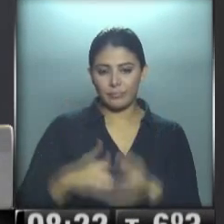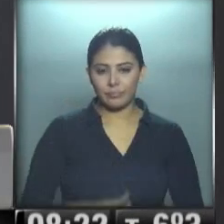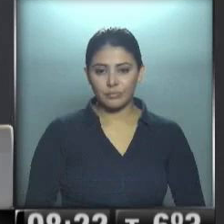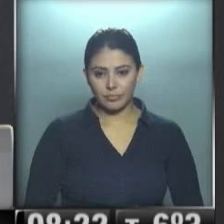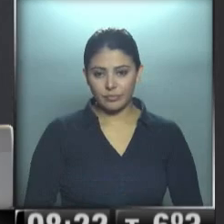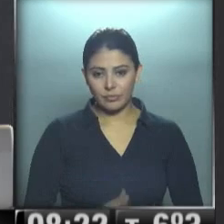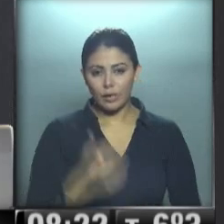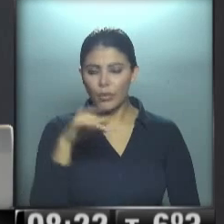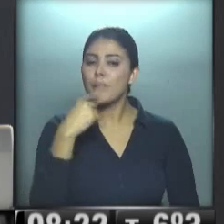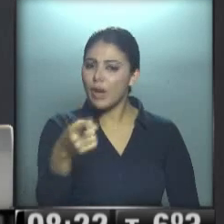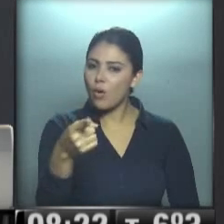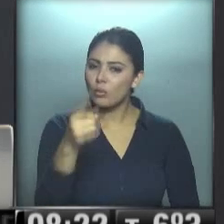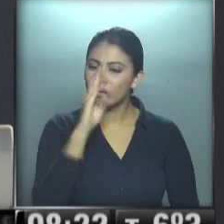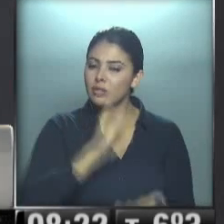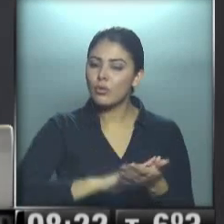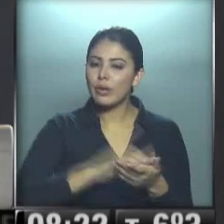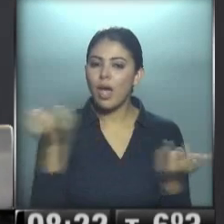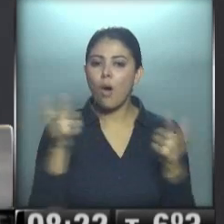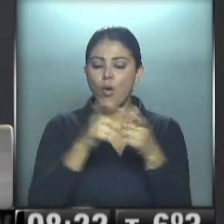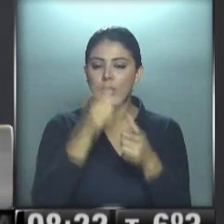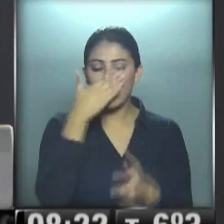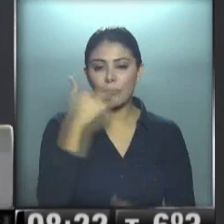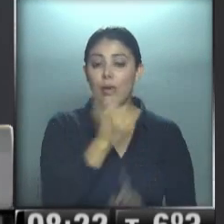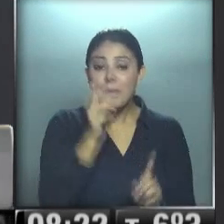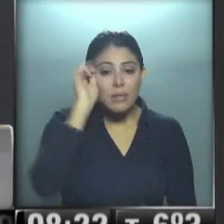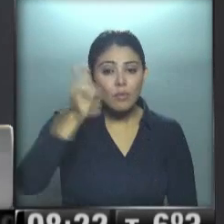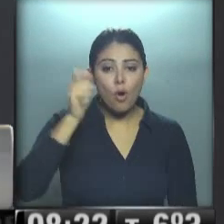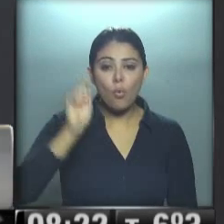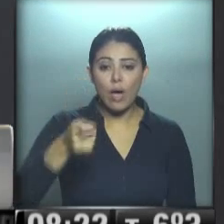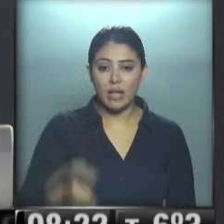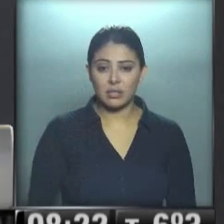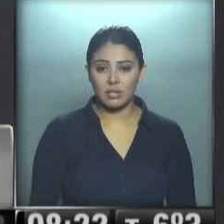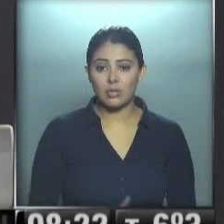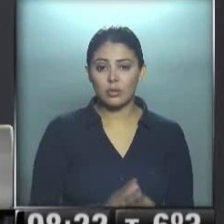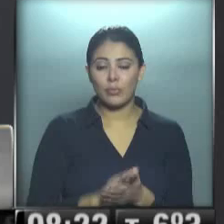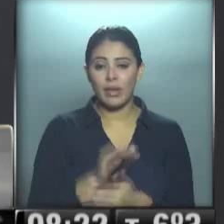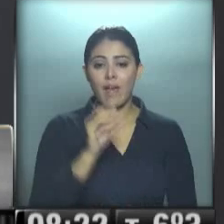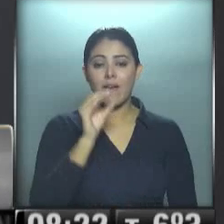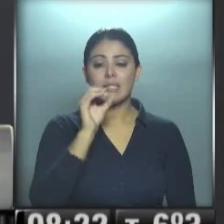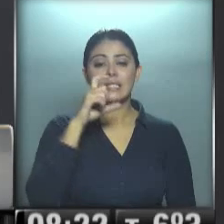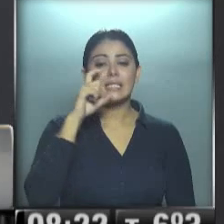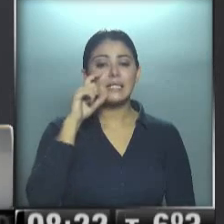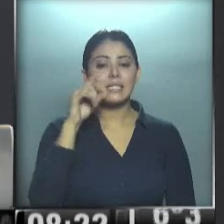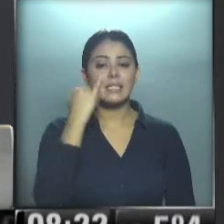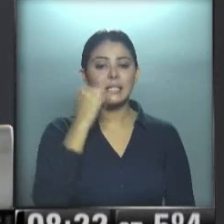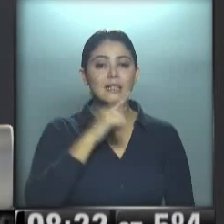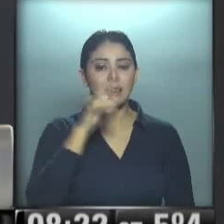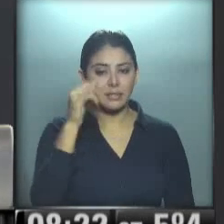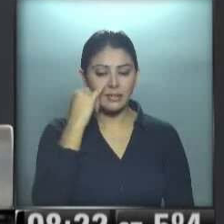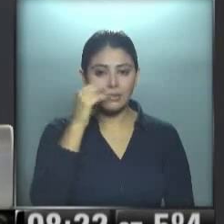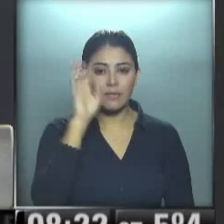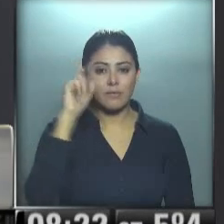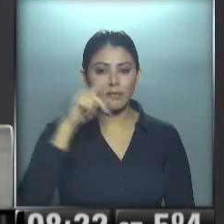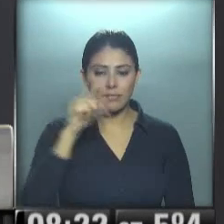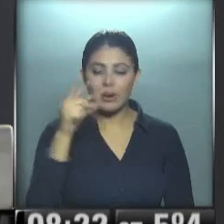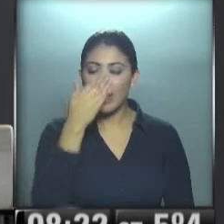ha tenido una pregunta correspondiente a la audiencia pública el mismo juez respecto al citibank y efectivamente debe inexorablemente